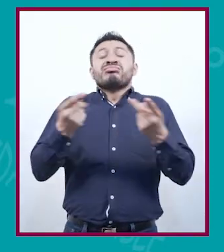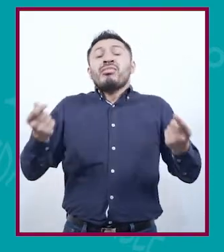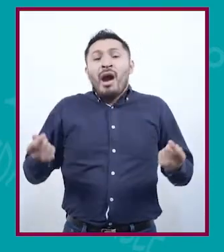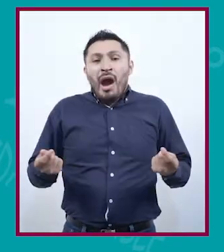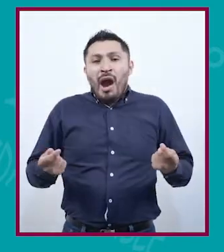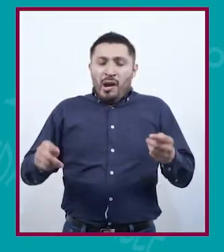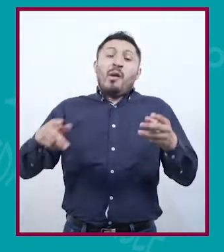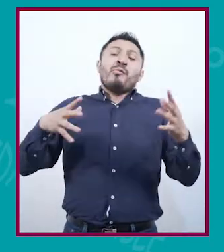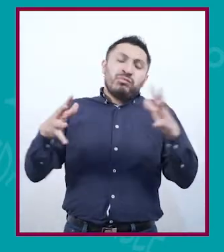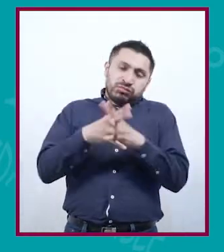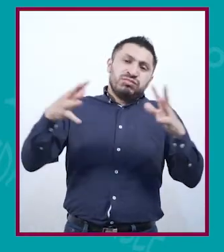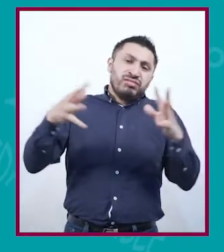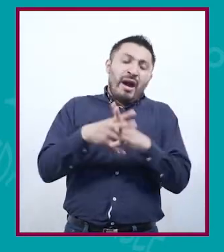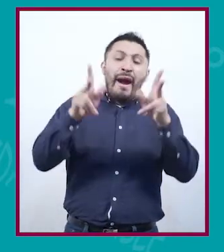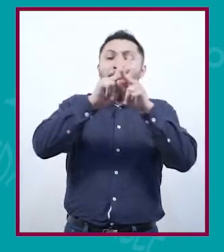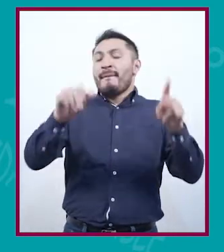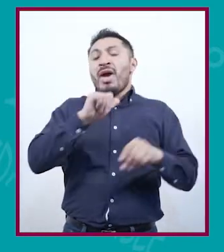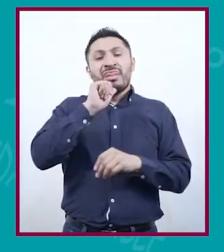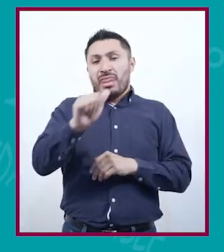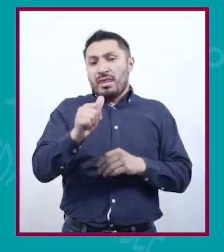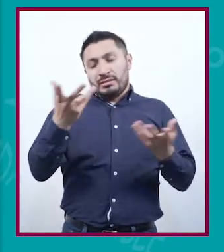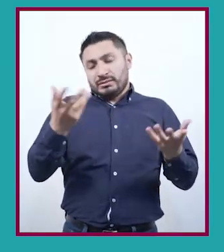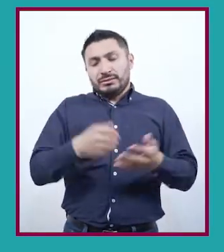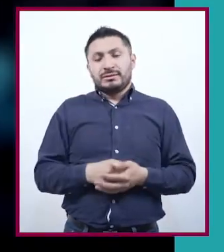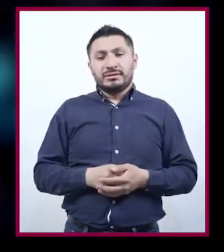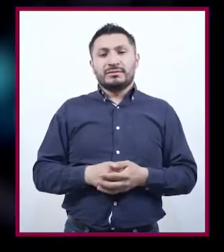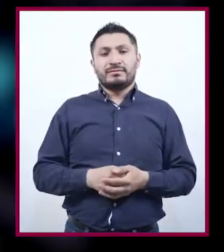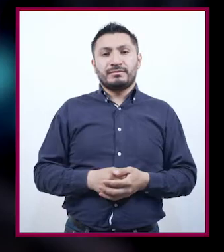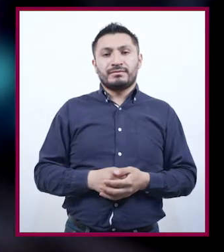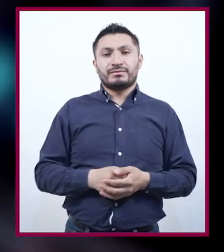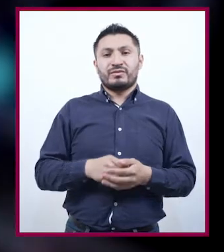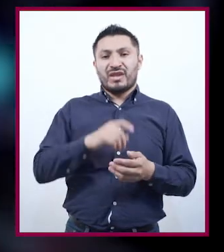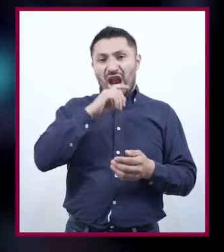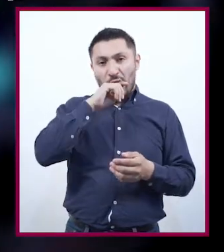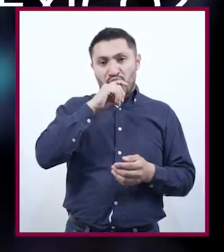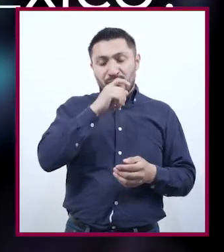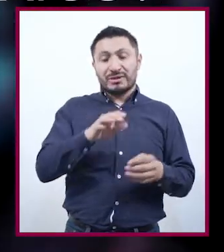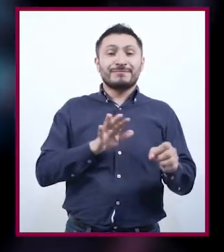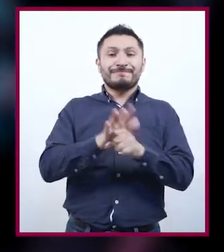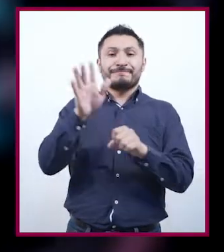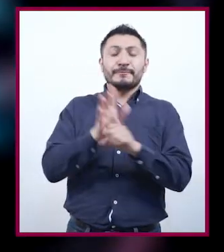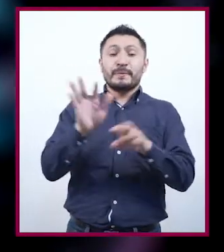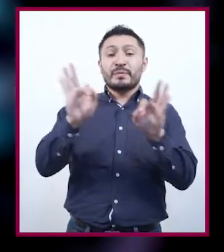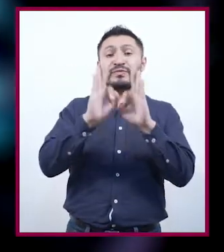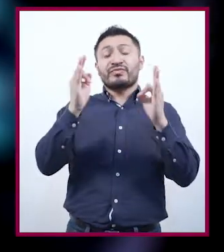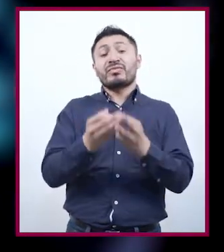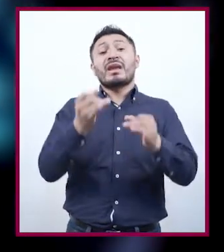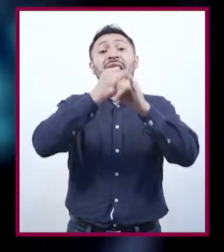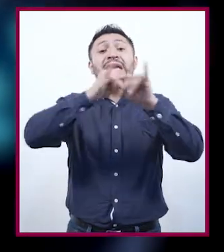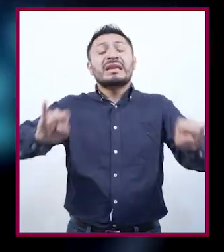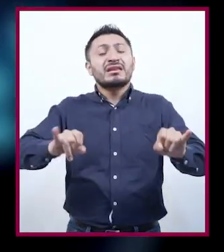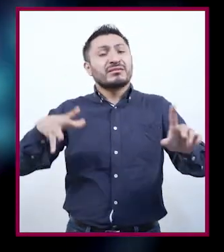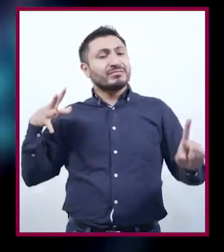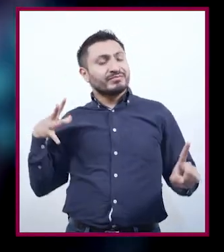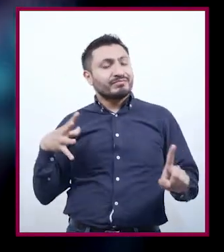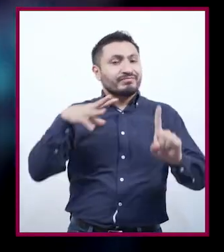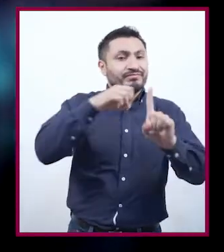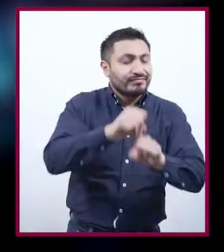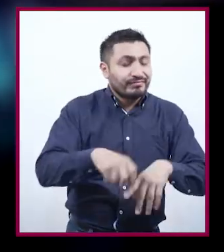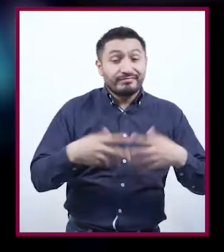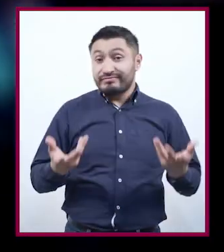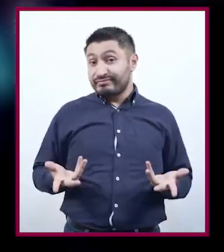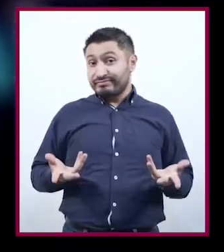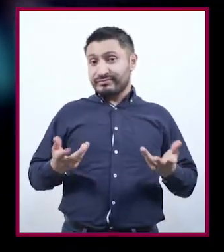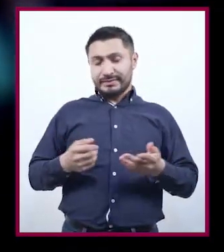resolvieran de una manera no tan pacífica como en la actualidad. ¿De qué manera piensas que se consumó la independencia de